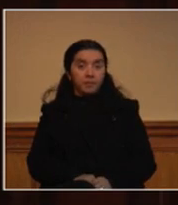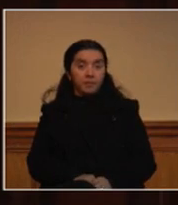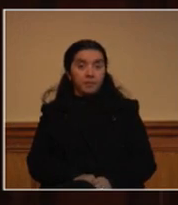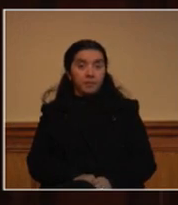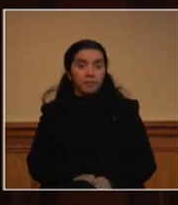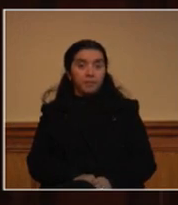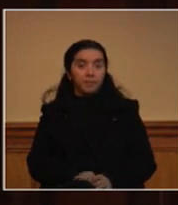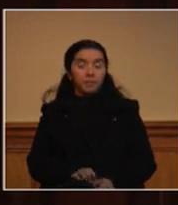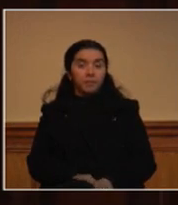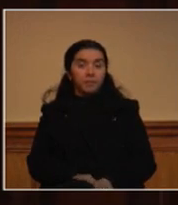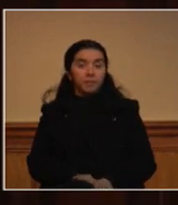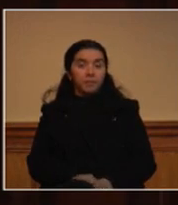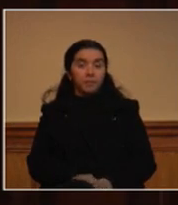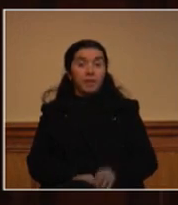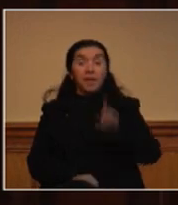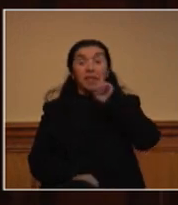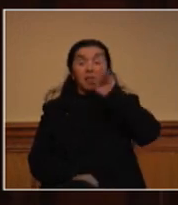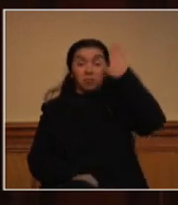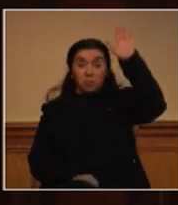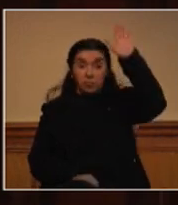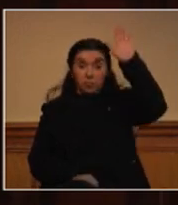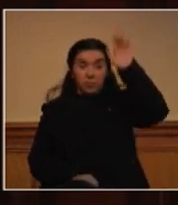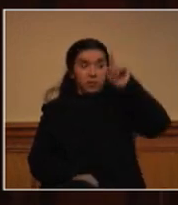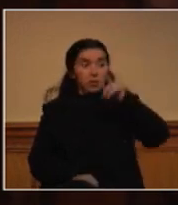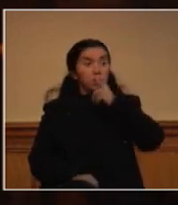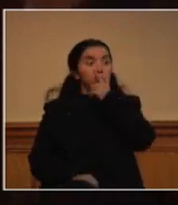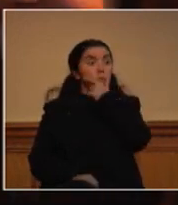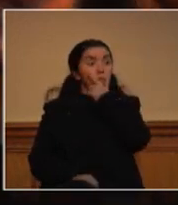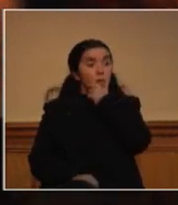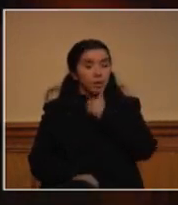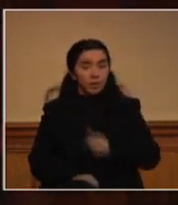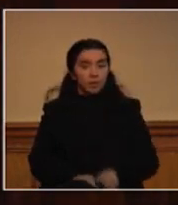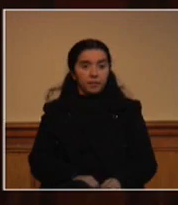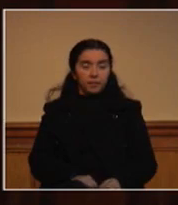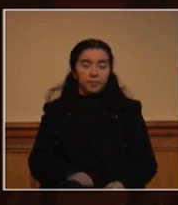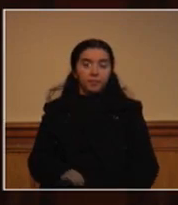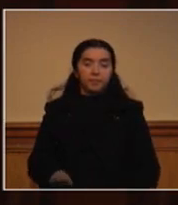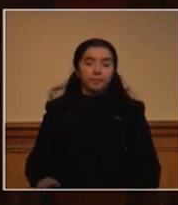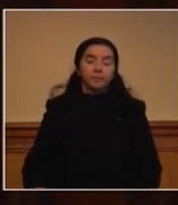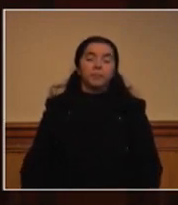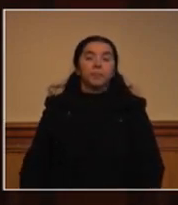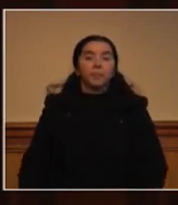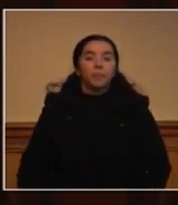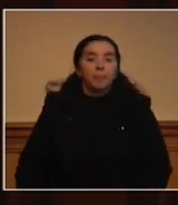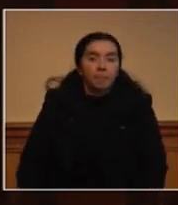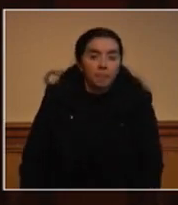Que levanten la mano si alguien tiene alguna duda. Está todo muy claro.